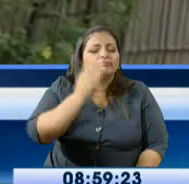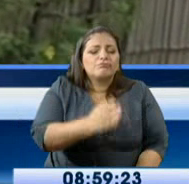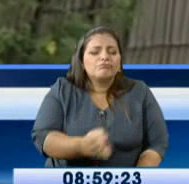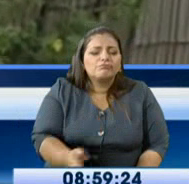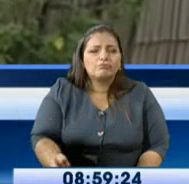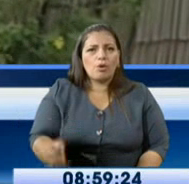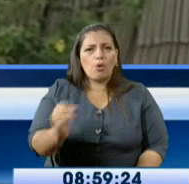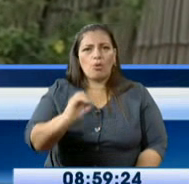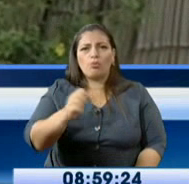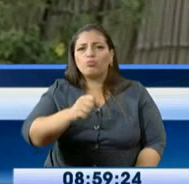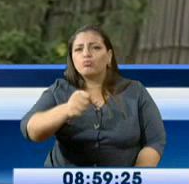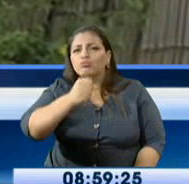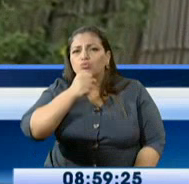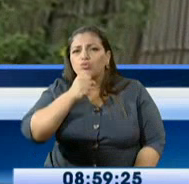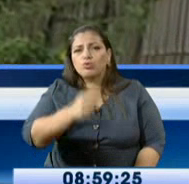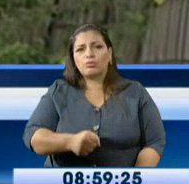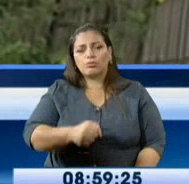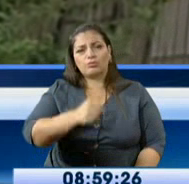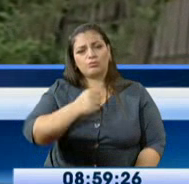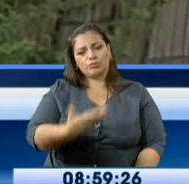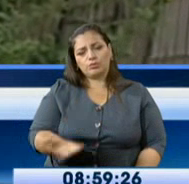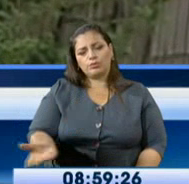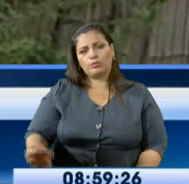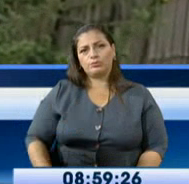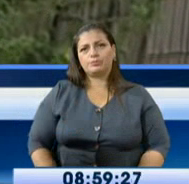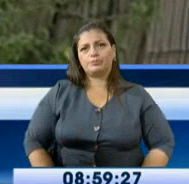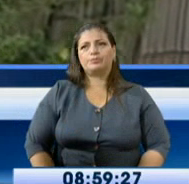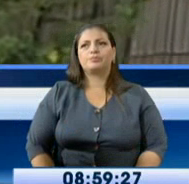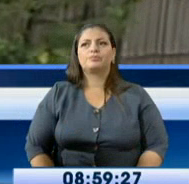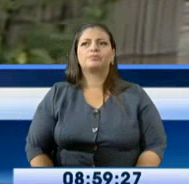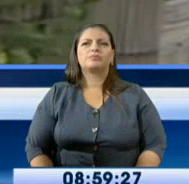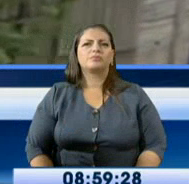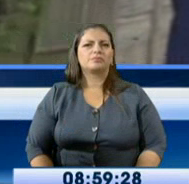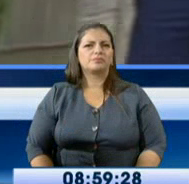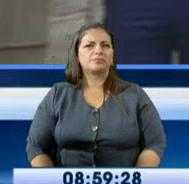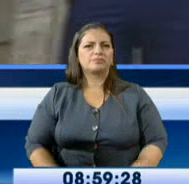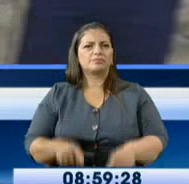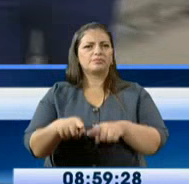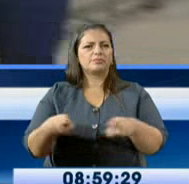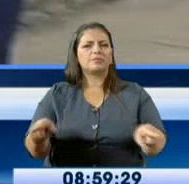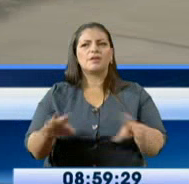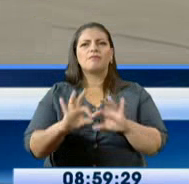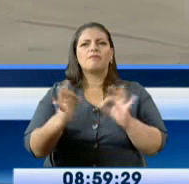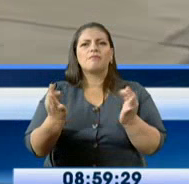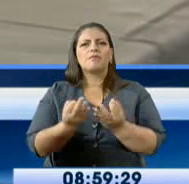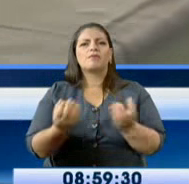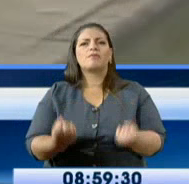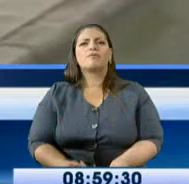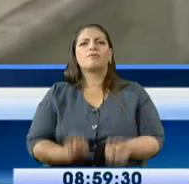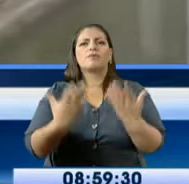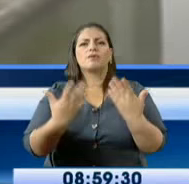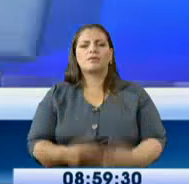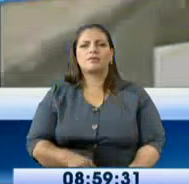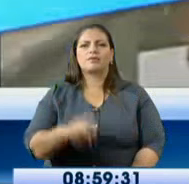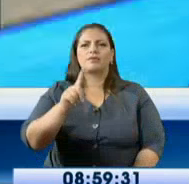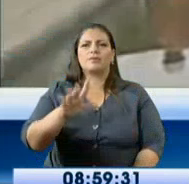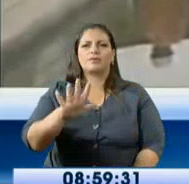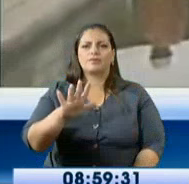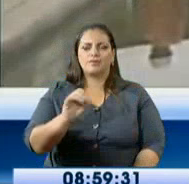Afectaciones a más de 150 familias, Hugo. A ver si podemos ver un poco las imágenes, Enrique, de la situación